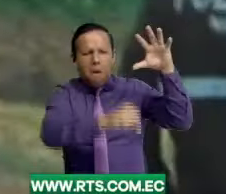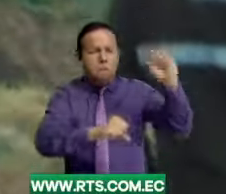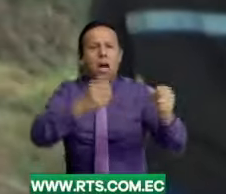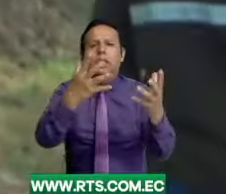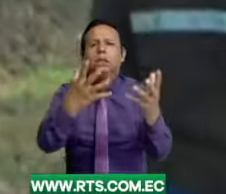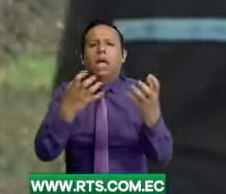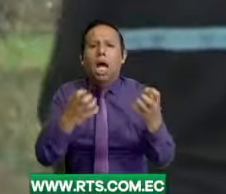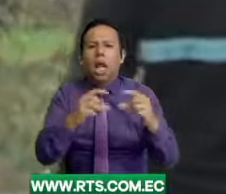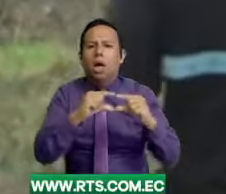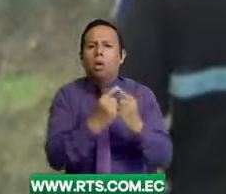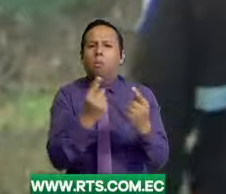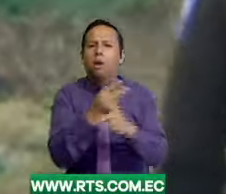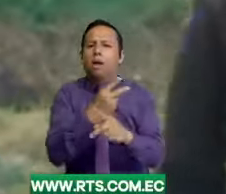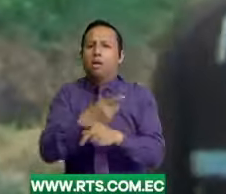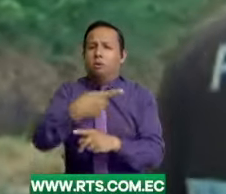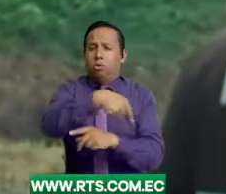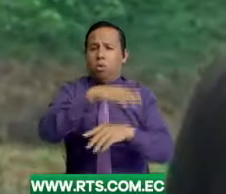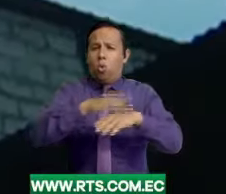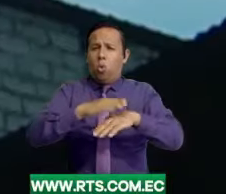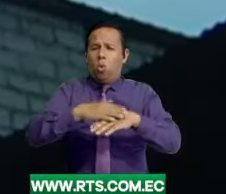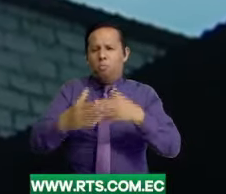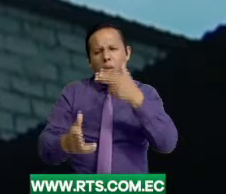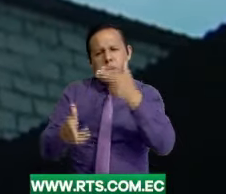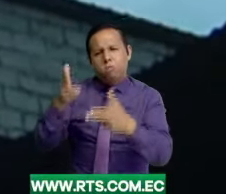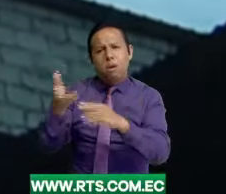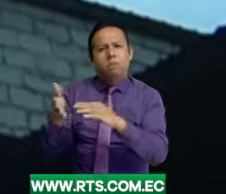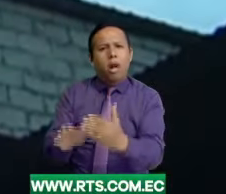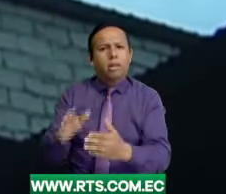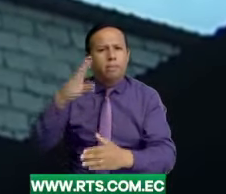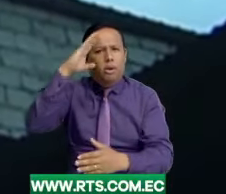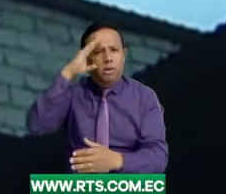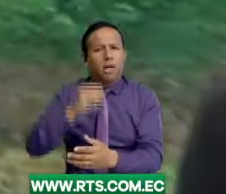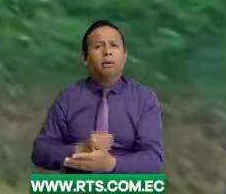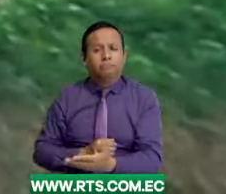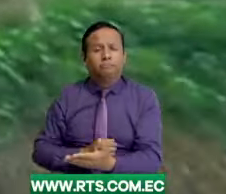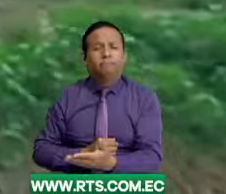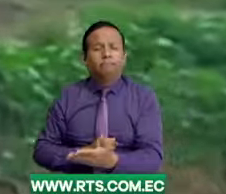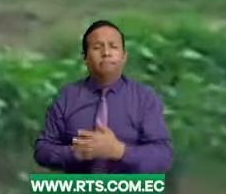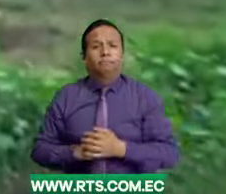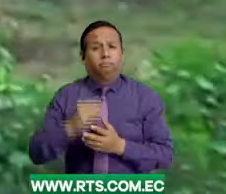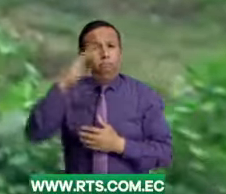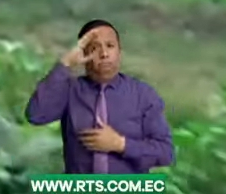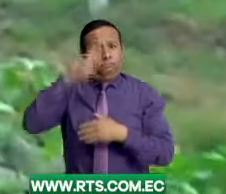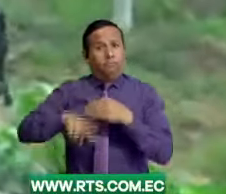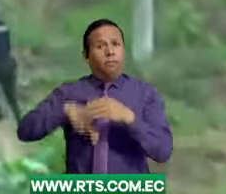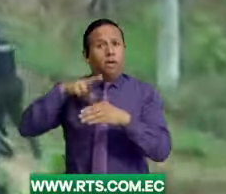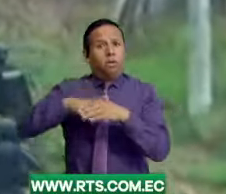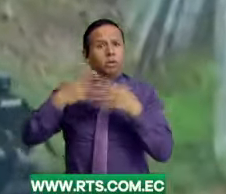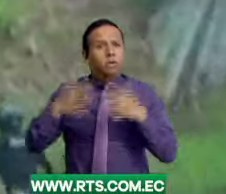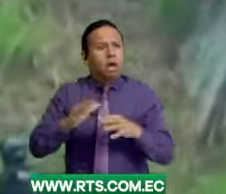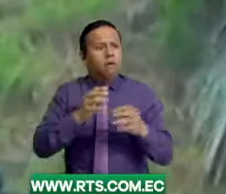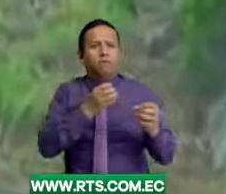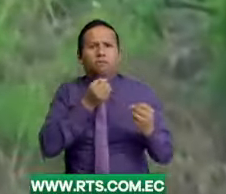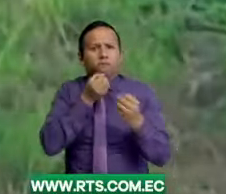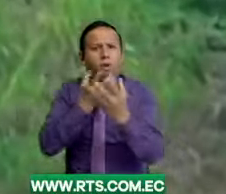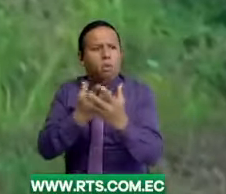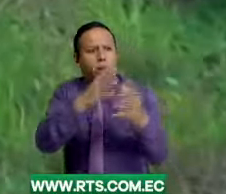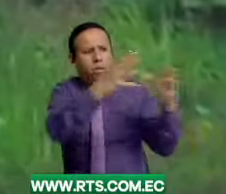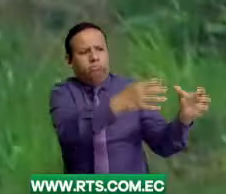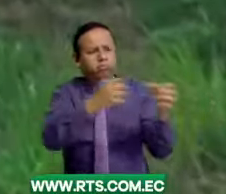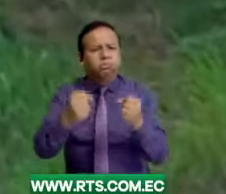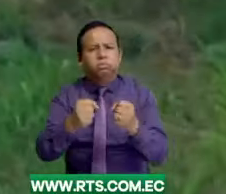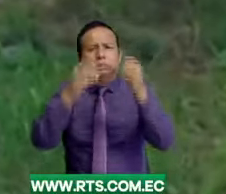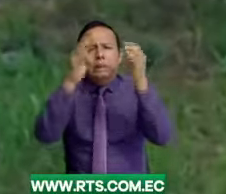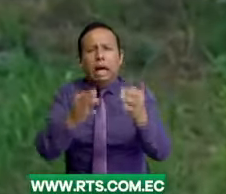delictivo organizado responsable de esta emboscada criminal. La Policía Nacional aún no da un reporte oficial de este